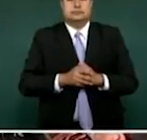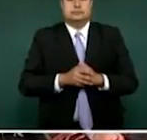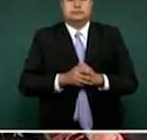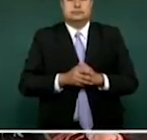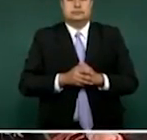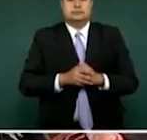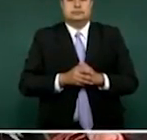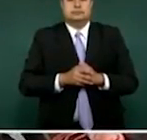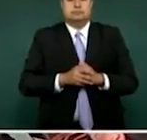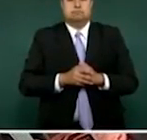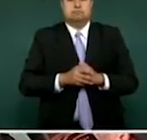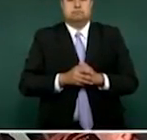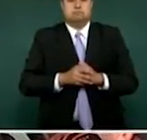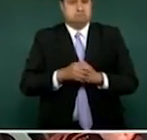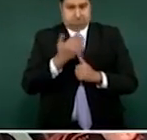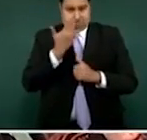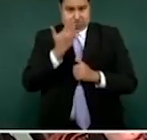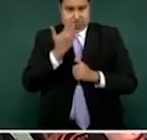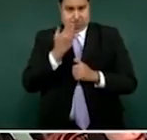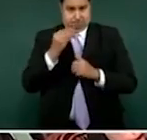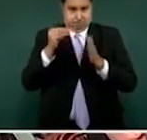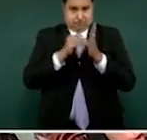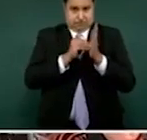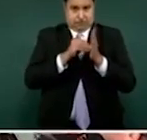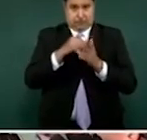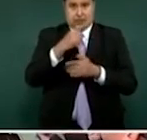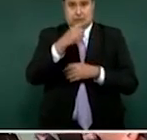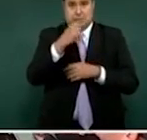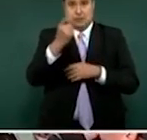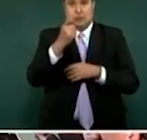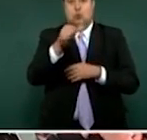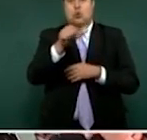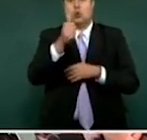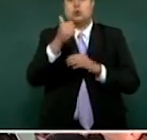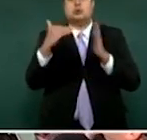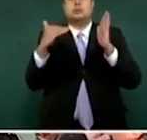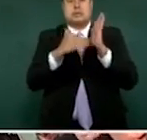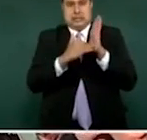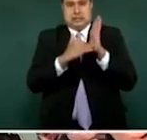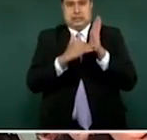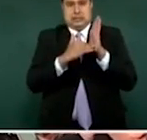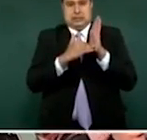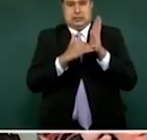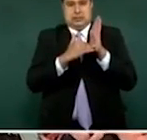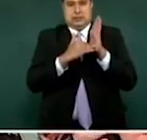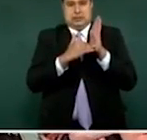¿No está el dato? Son 111.000. 111.000. Esto no